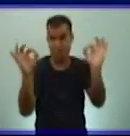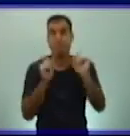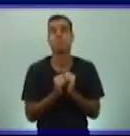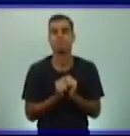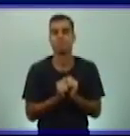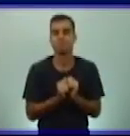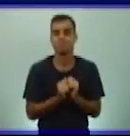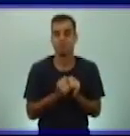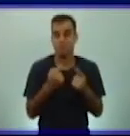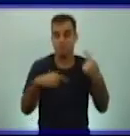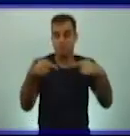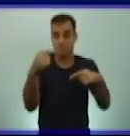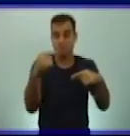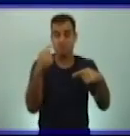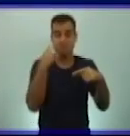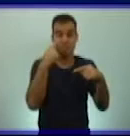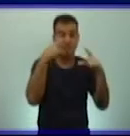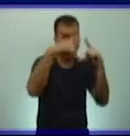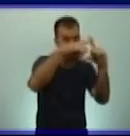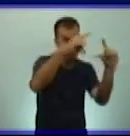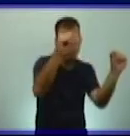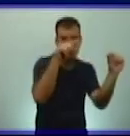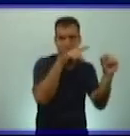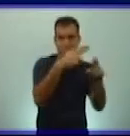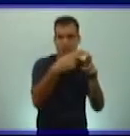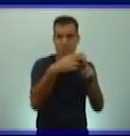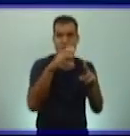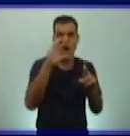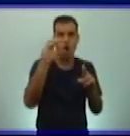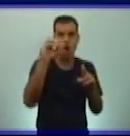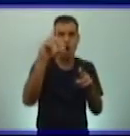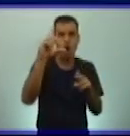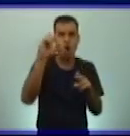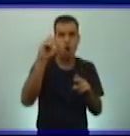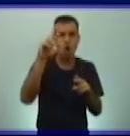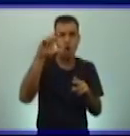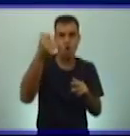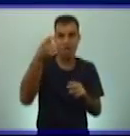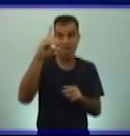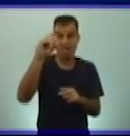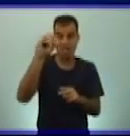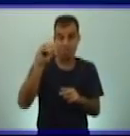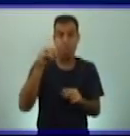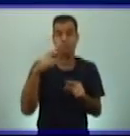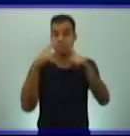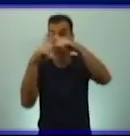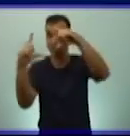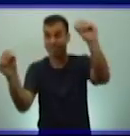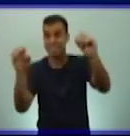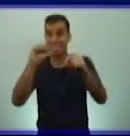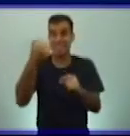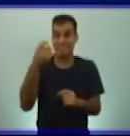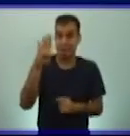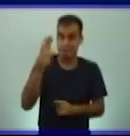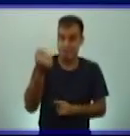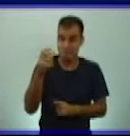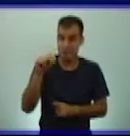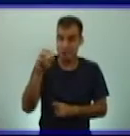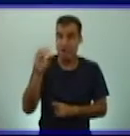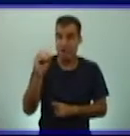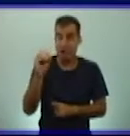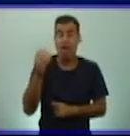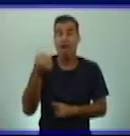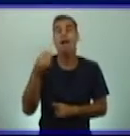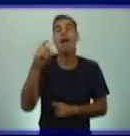como son el subarchipiélago de los Colorados y el subarchipiélago Sabana Camagüey o Jardines del Rey, como también se les